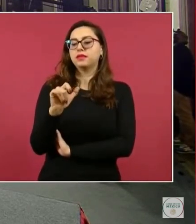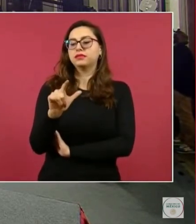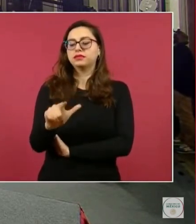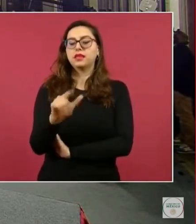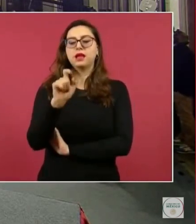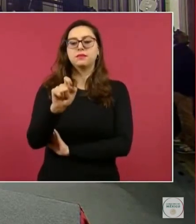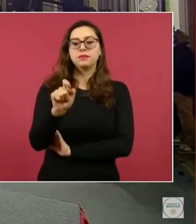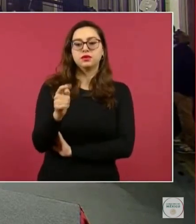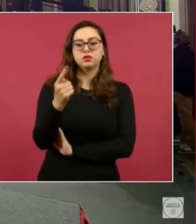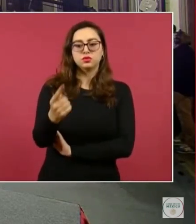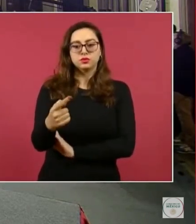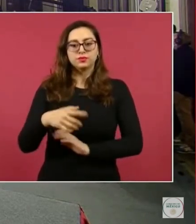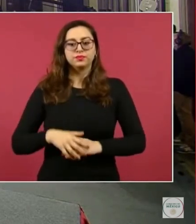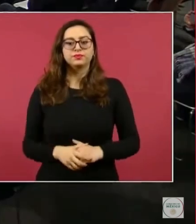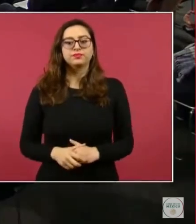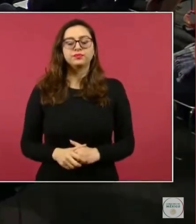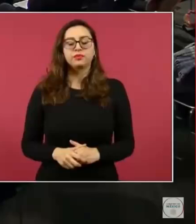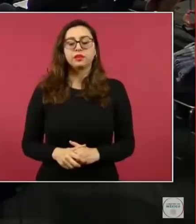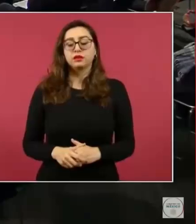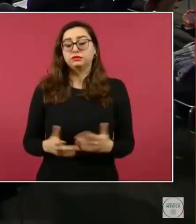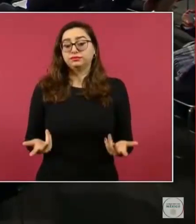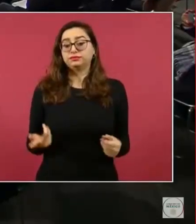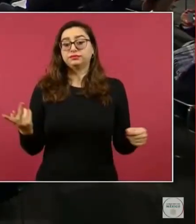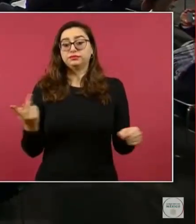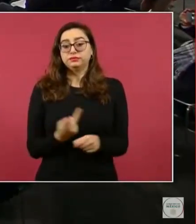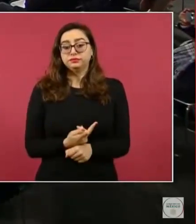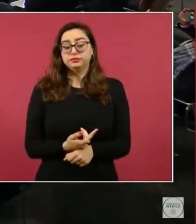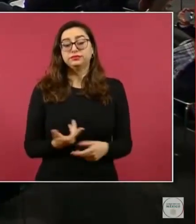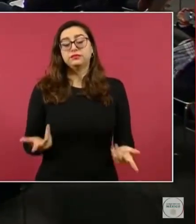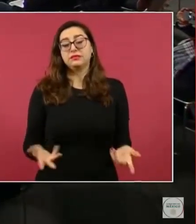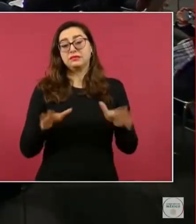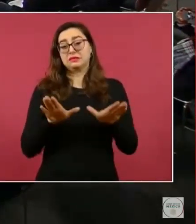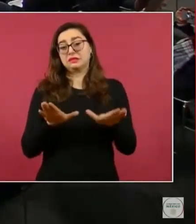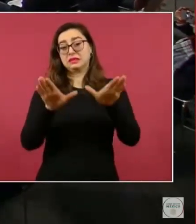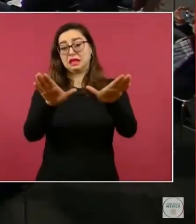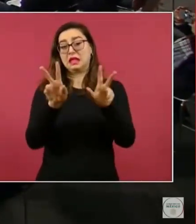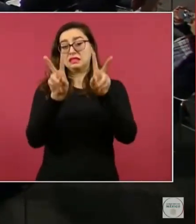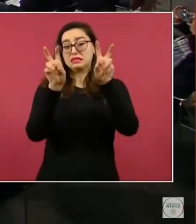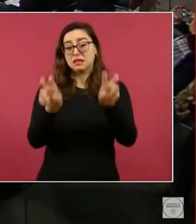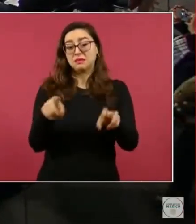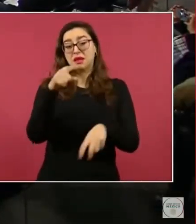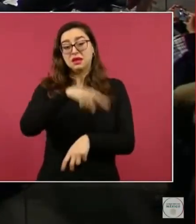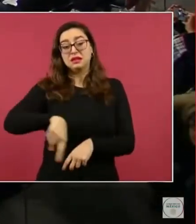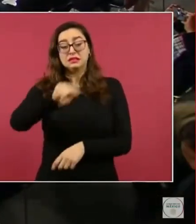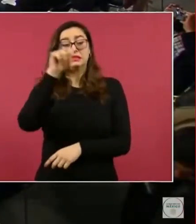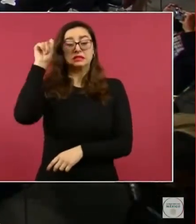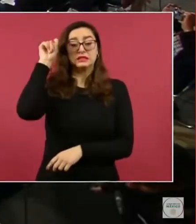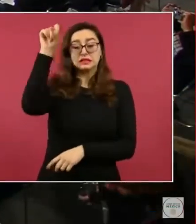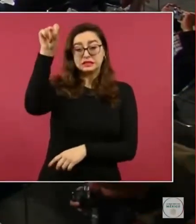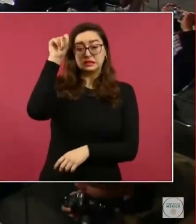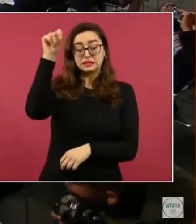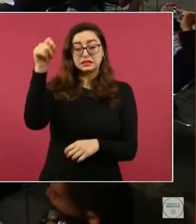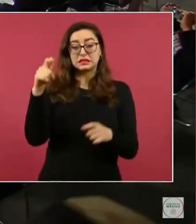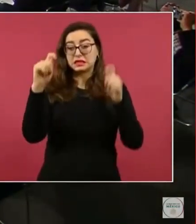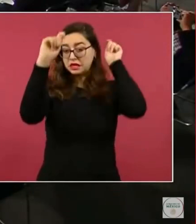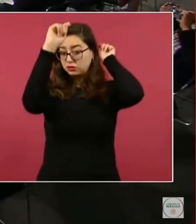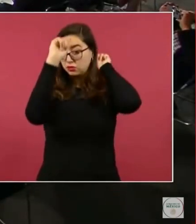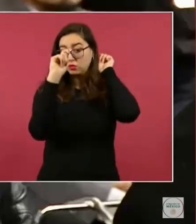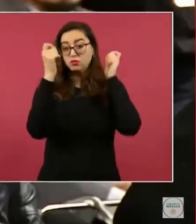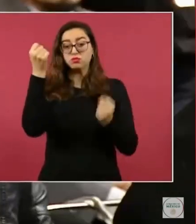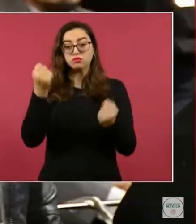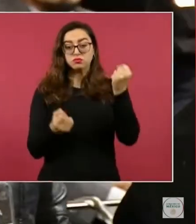cabotaje, se han originado quejas del sindicato de pilotos y de otros trabajadores que temen que esta